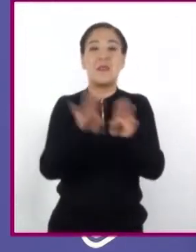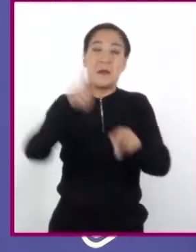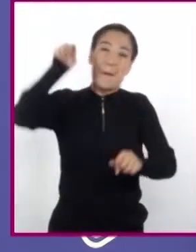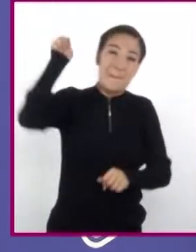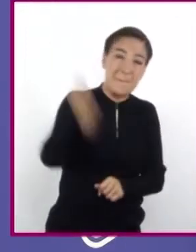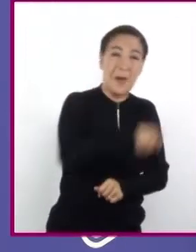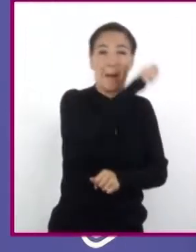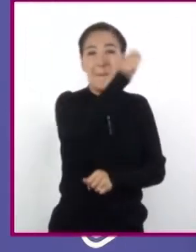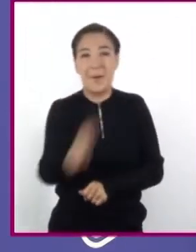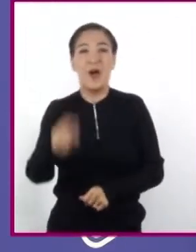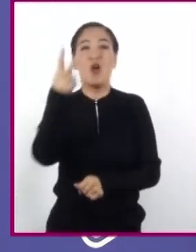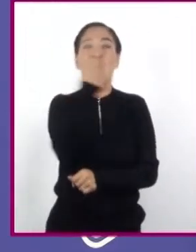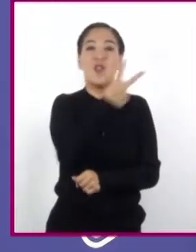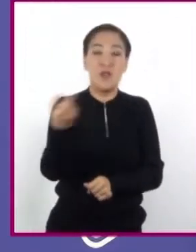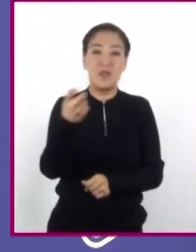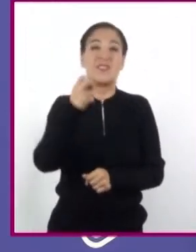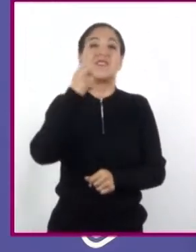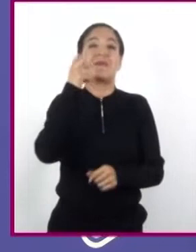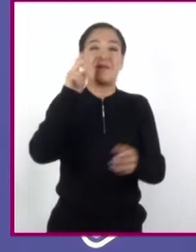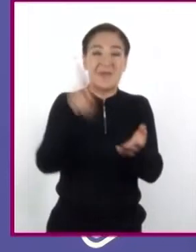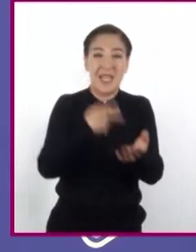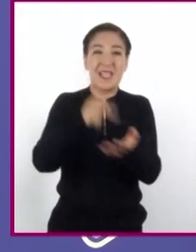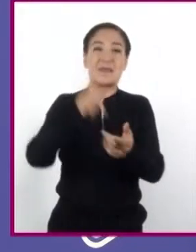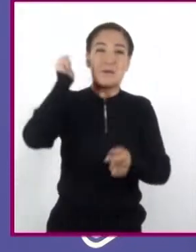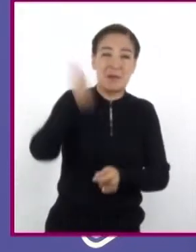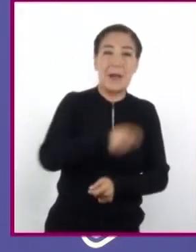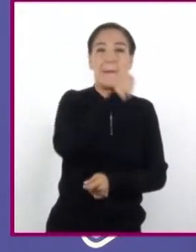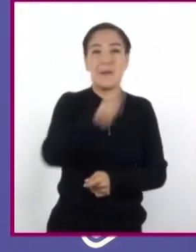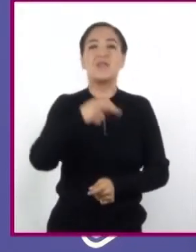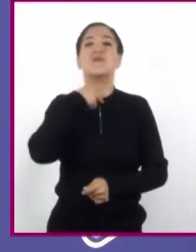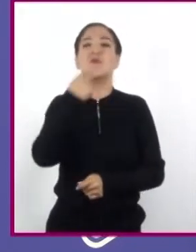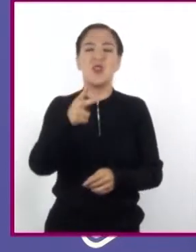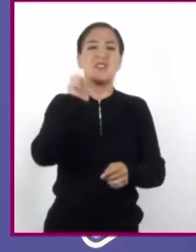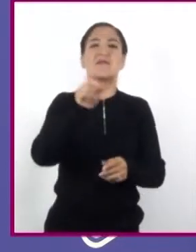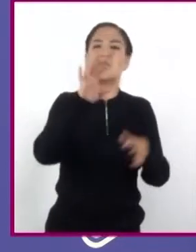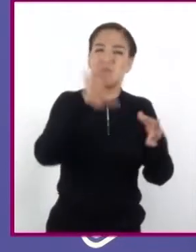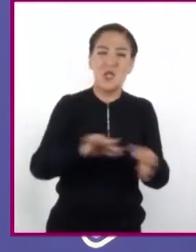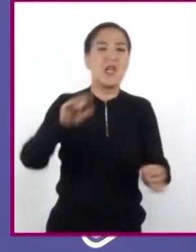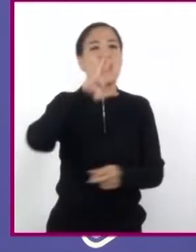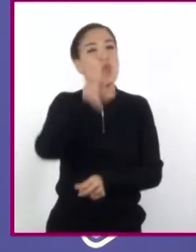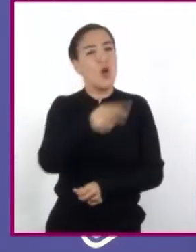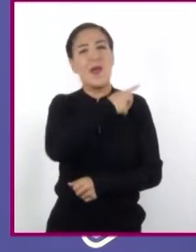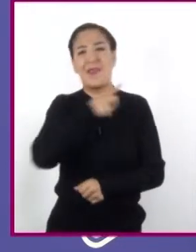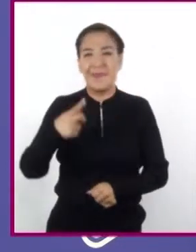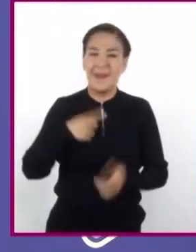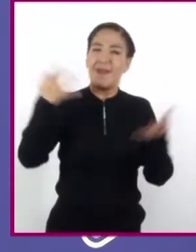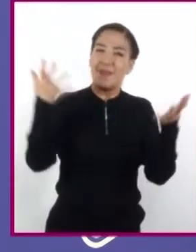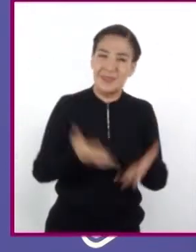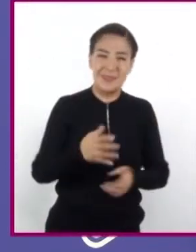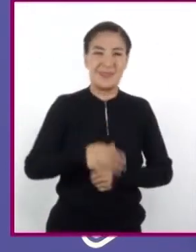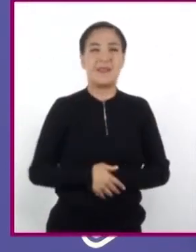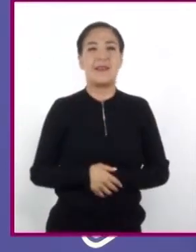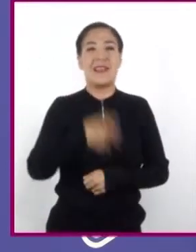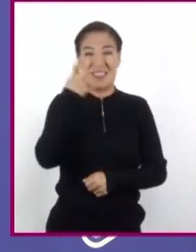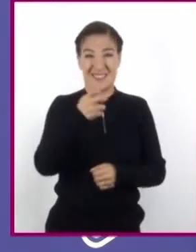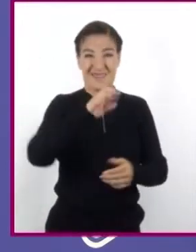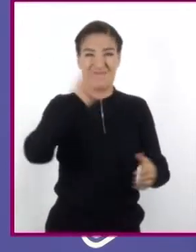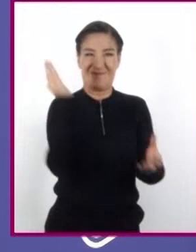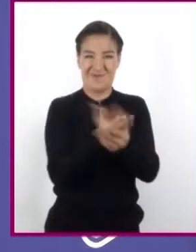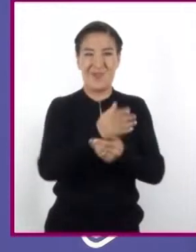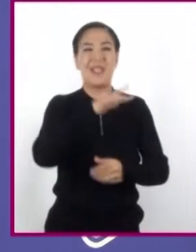azotes con voz de pregón, como un ejemplo de lo que no se debía hacer. El Archivo General de la